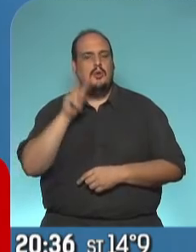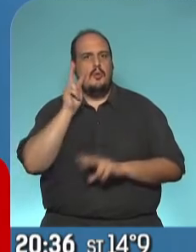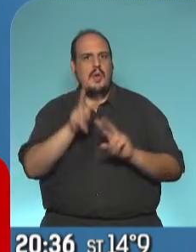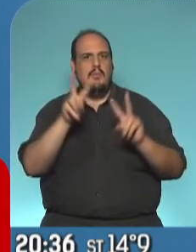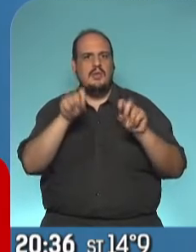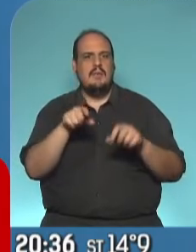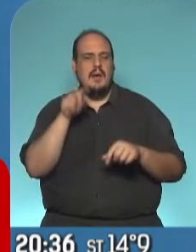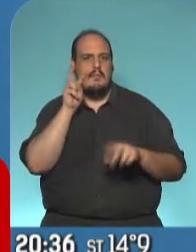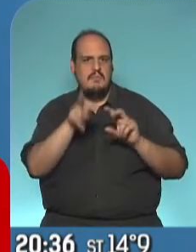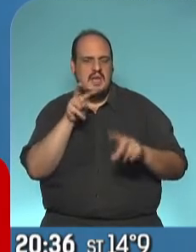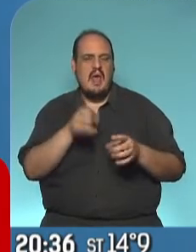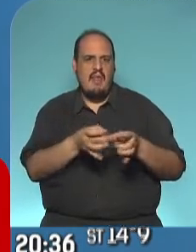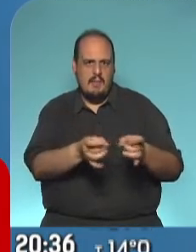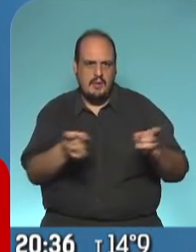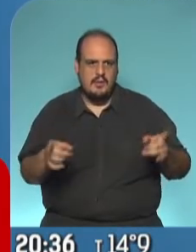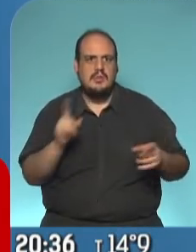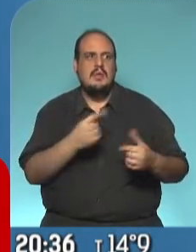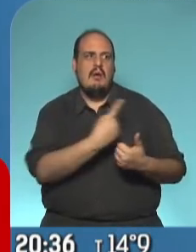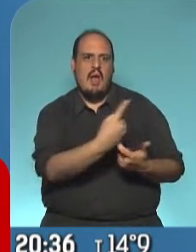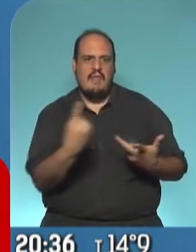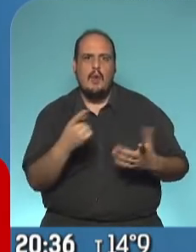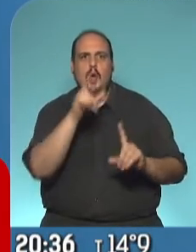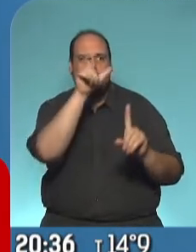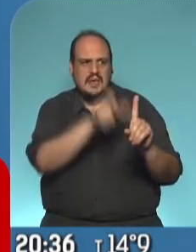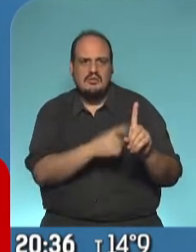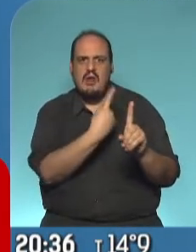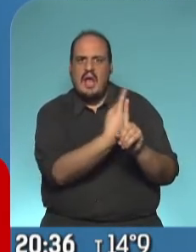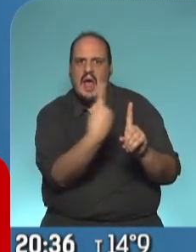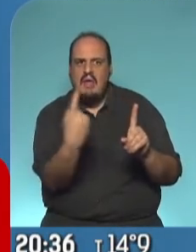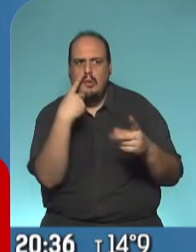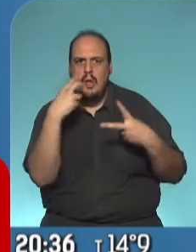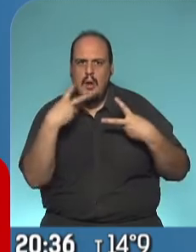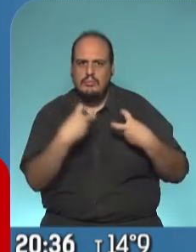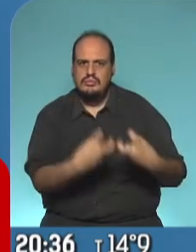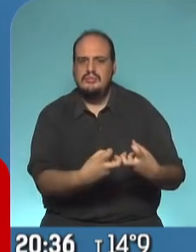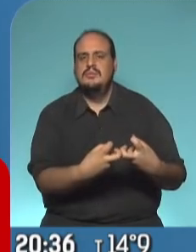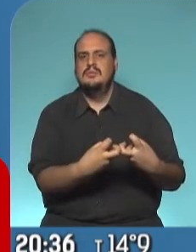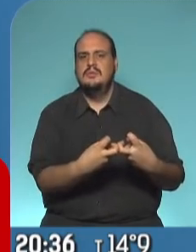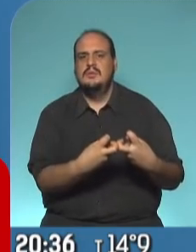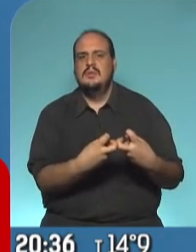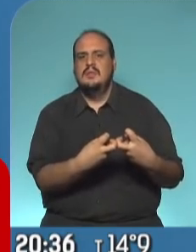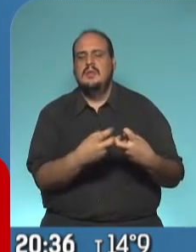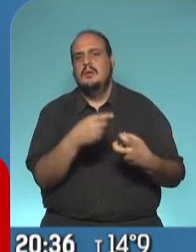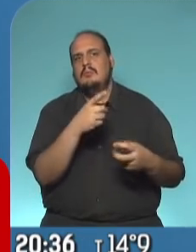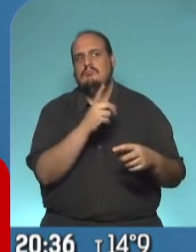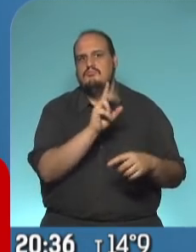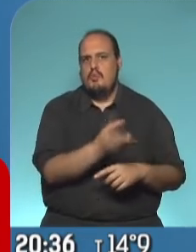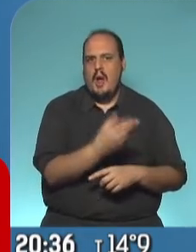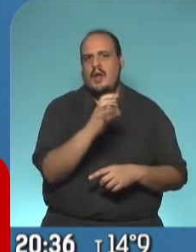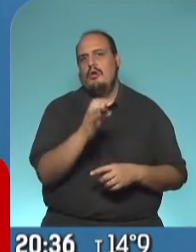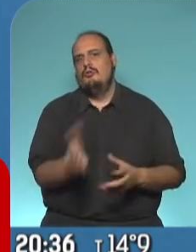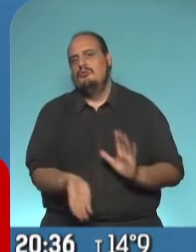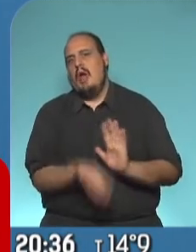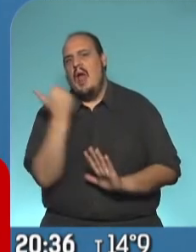epidemiológico, caso a caso, en cada persona que tiene un final por un fallecimiento, un alto,